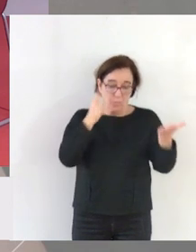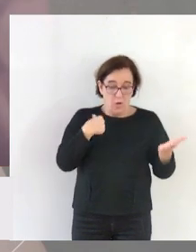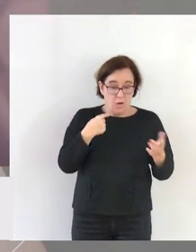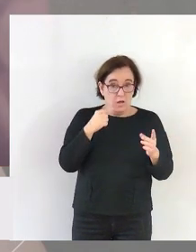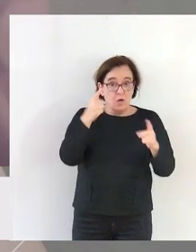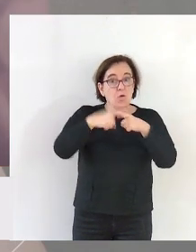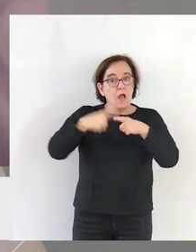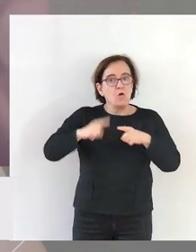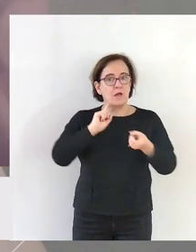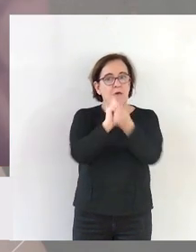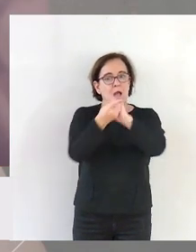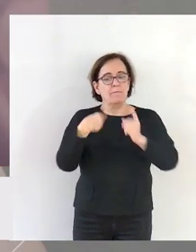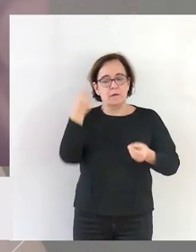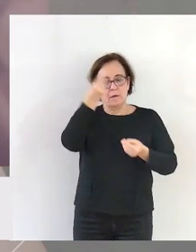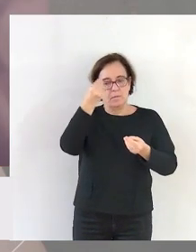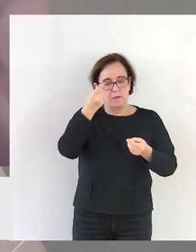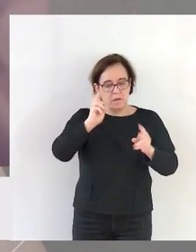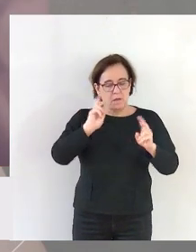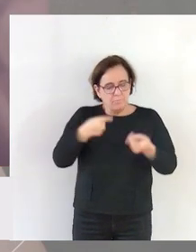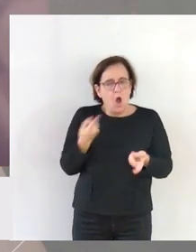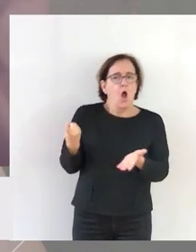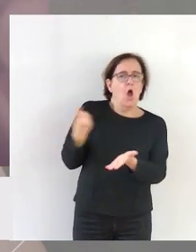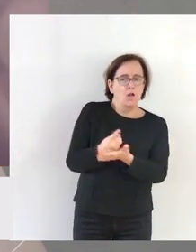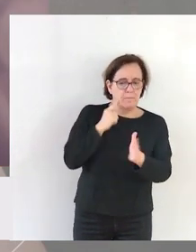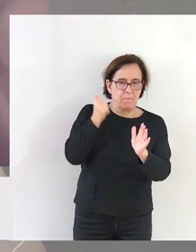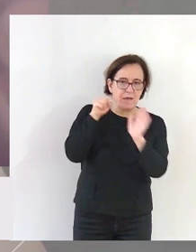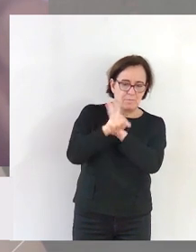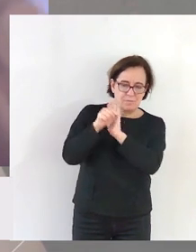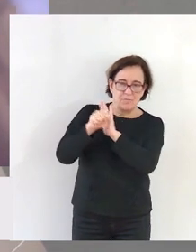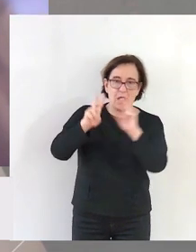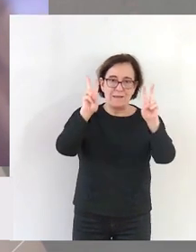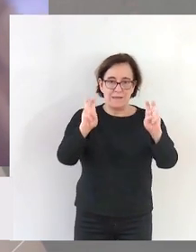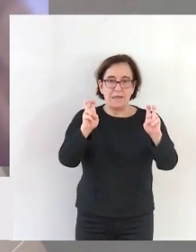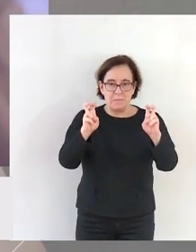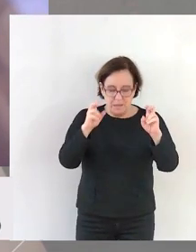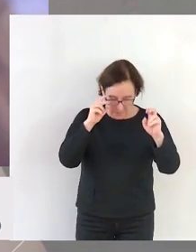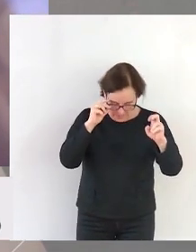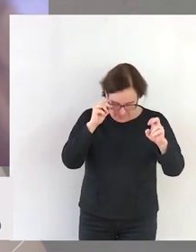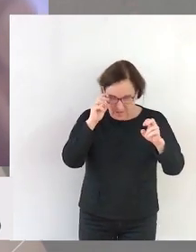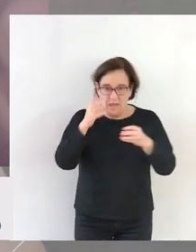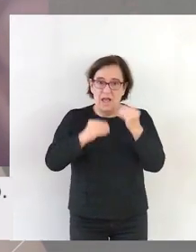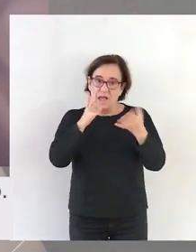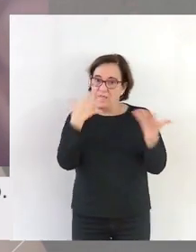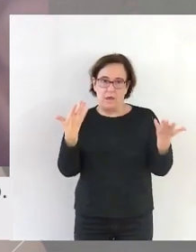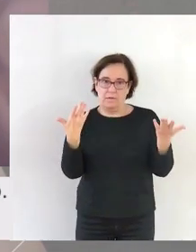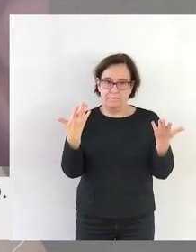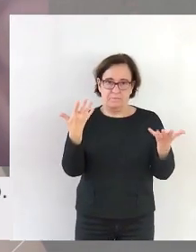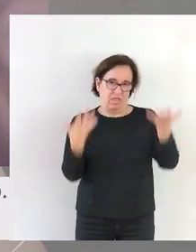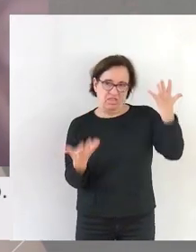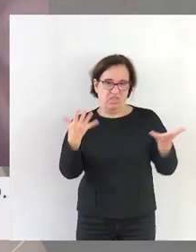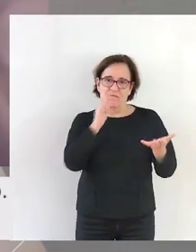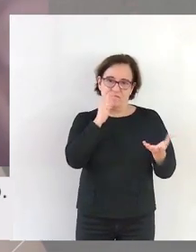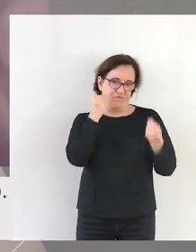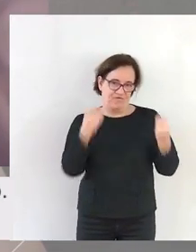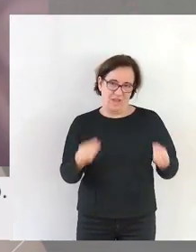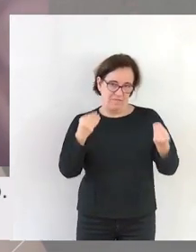repens nos da la oportunidad también de profundizar en muchos elementos que que hacen aguas de nuestro modelo de desarrollo no solamente lo